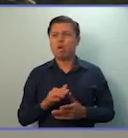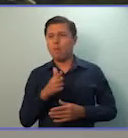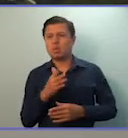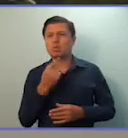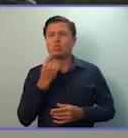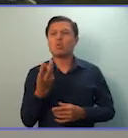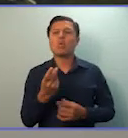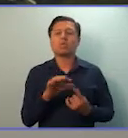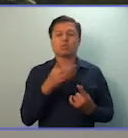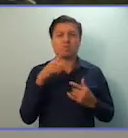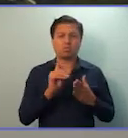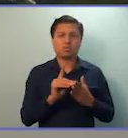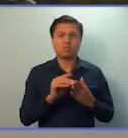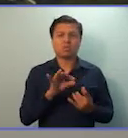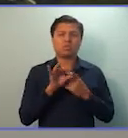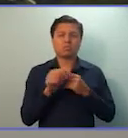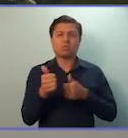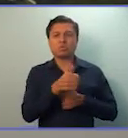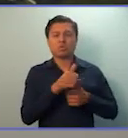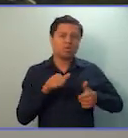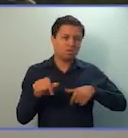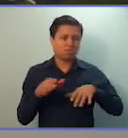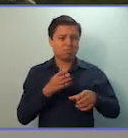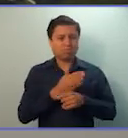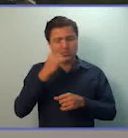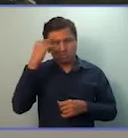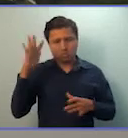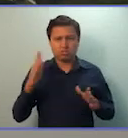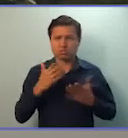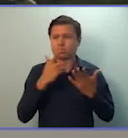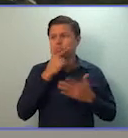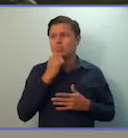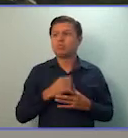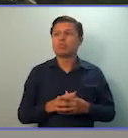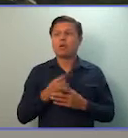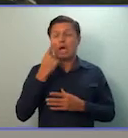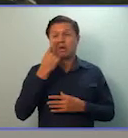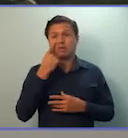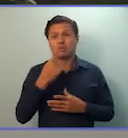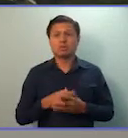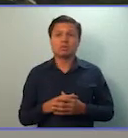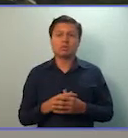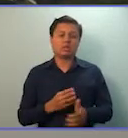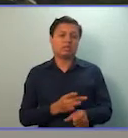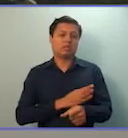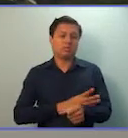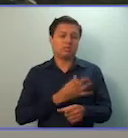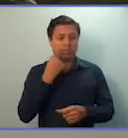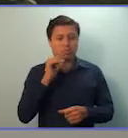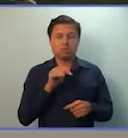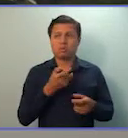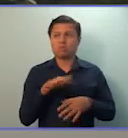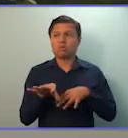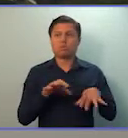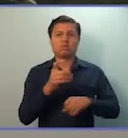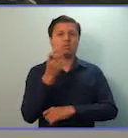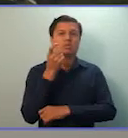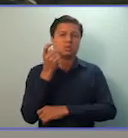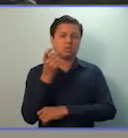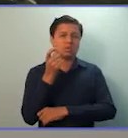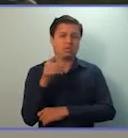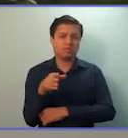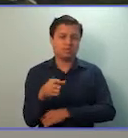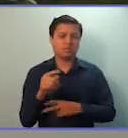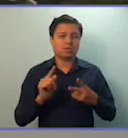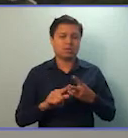diputados que 'no cada cada partido no tengo ninguna duda de soy yo donde estaba un poco el mayor retraso en el caso el departamento de san salvador y el